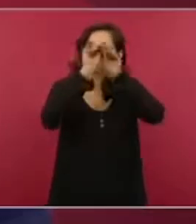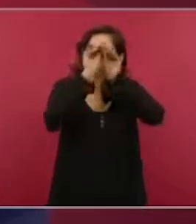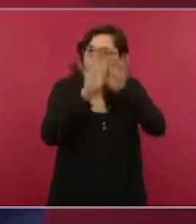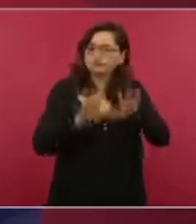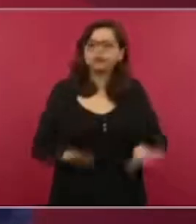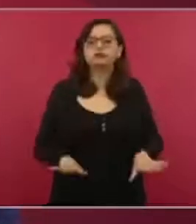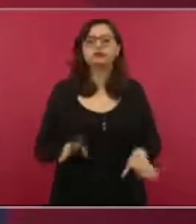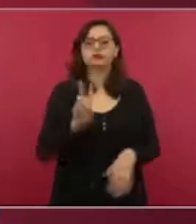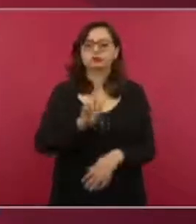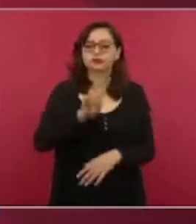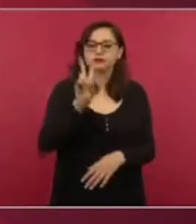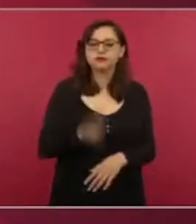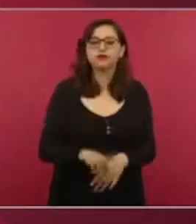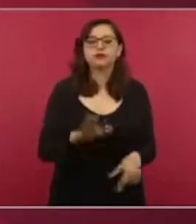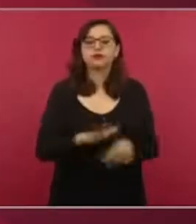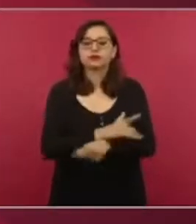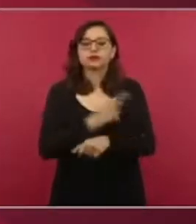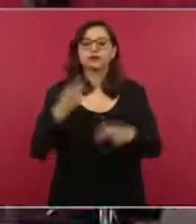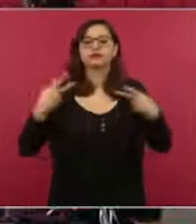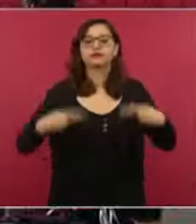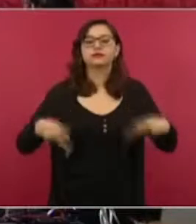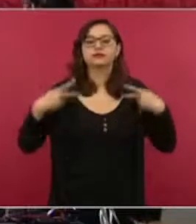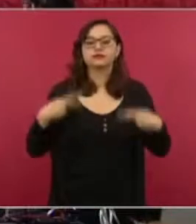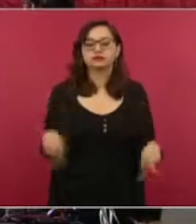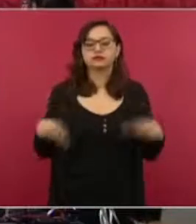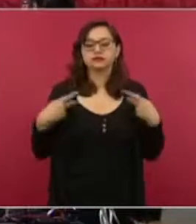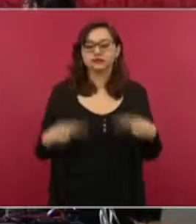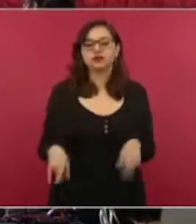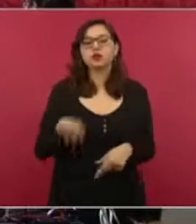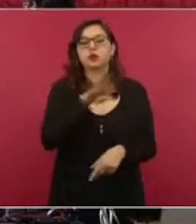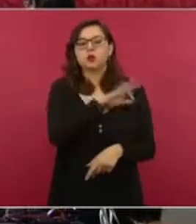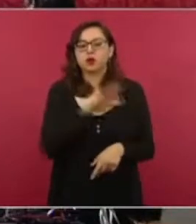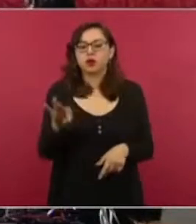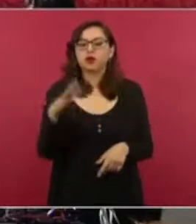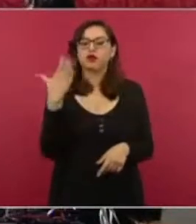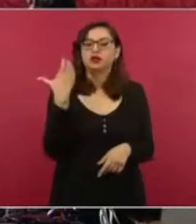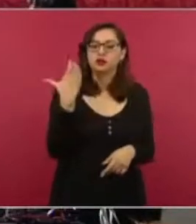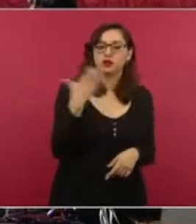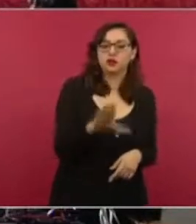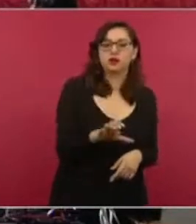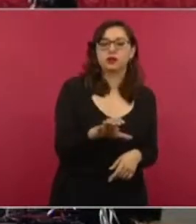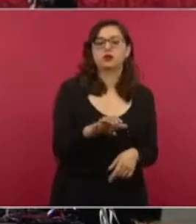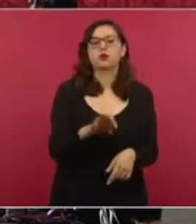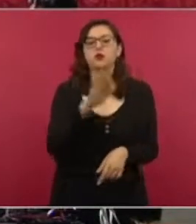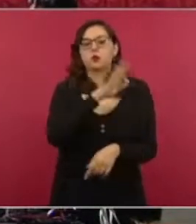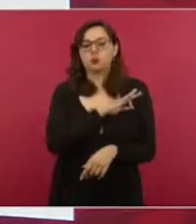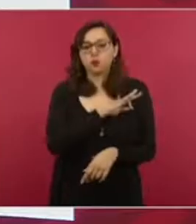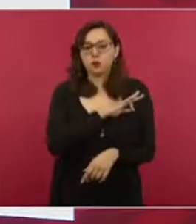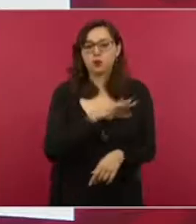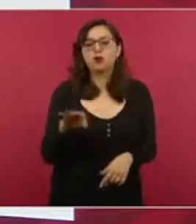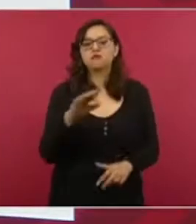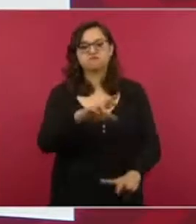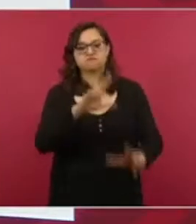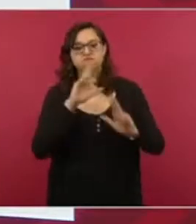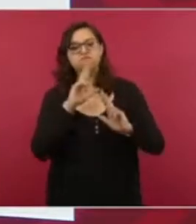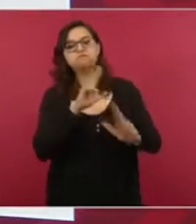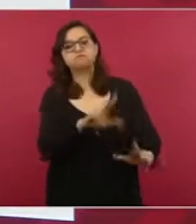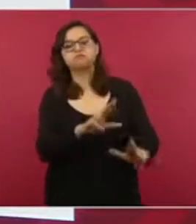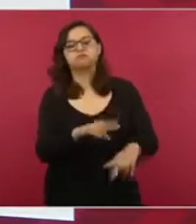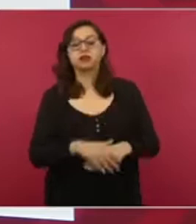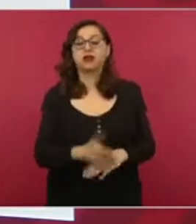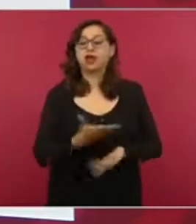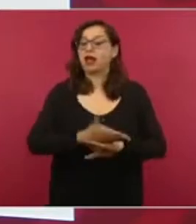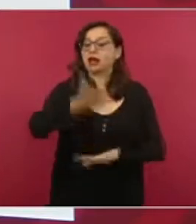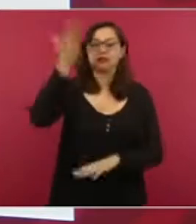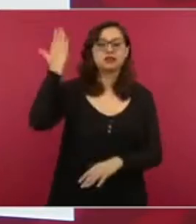porque la gente tiene posibilidad de informarse y de replicar. Antes